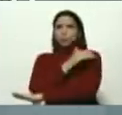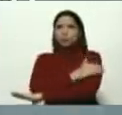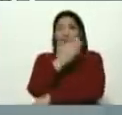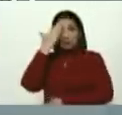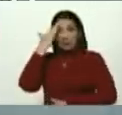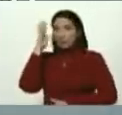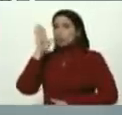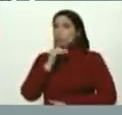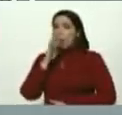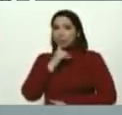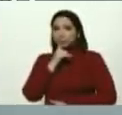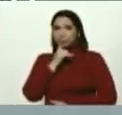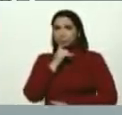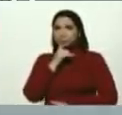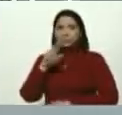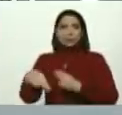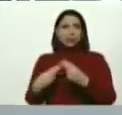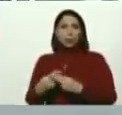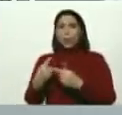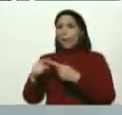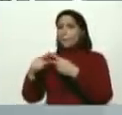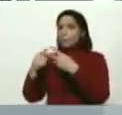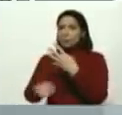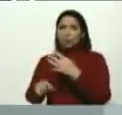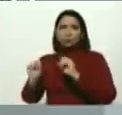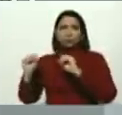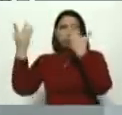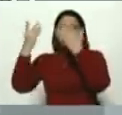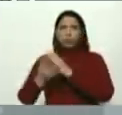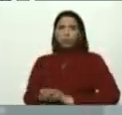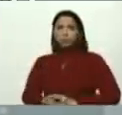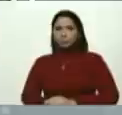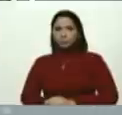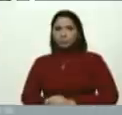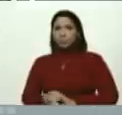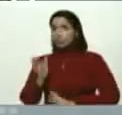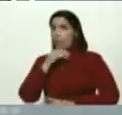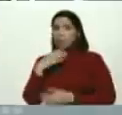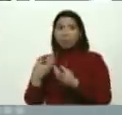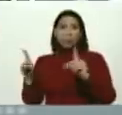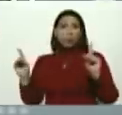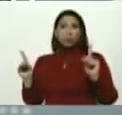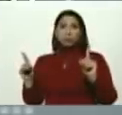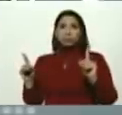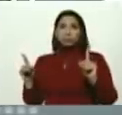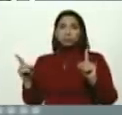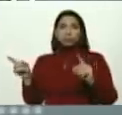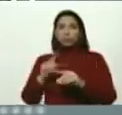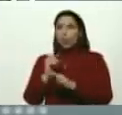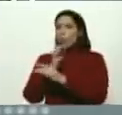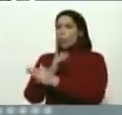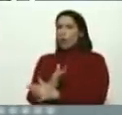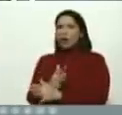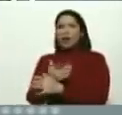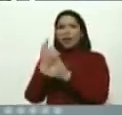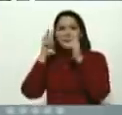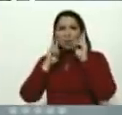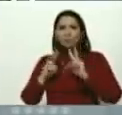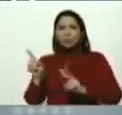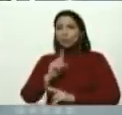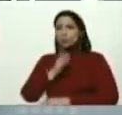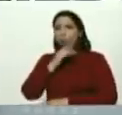saben que no tienen ninguna opción de triunfo. Y no son demócratas, no juegan limpio, no son capaces de salir a la